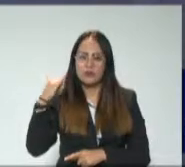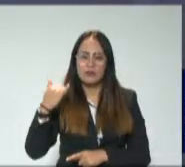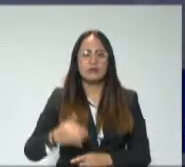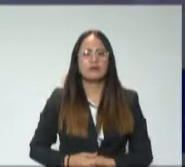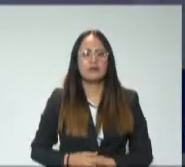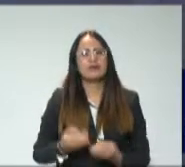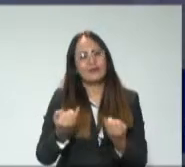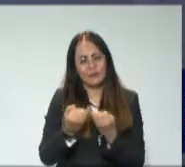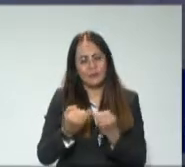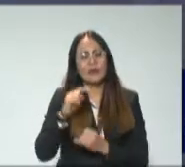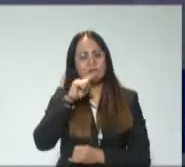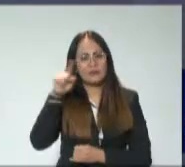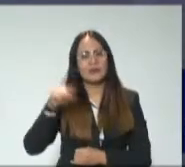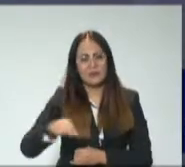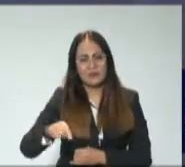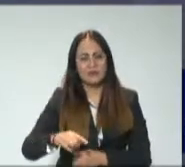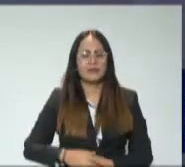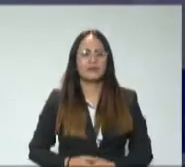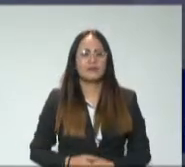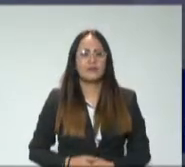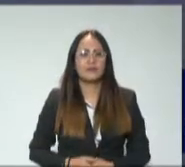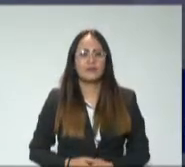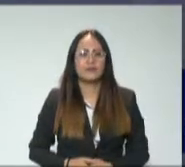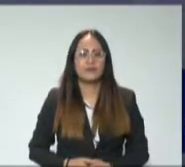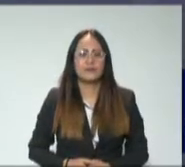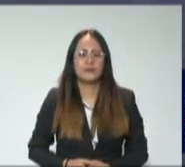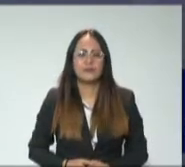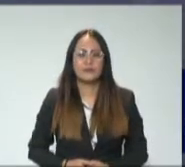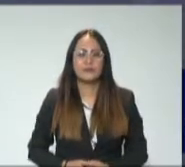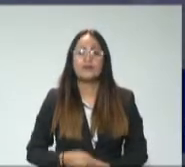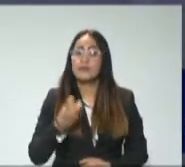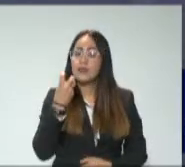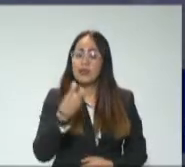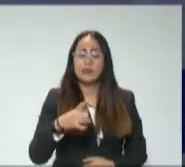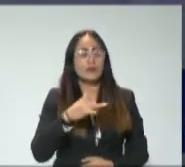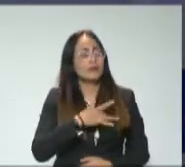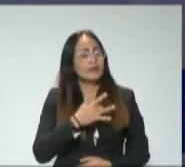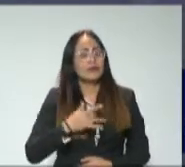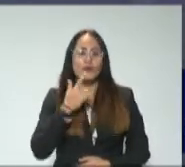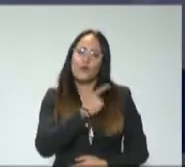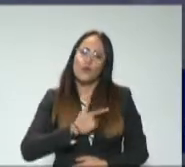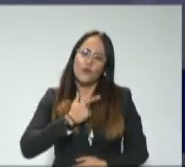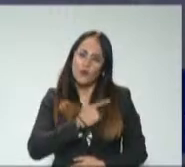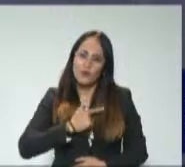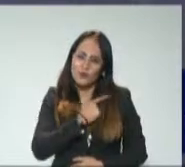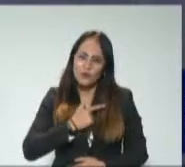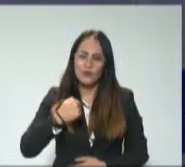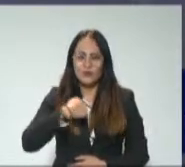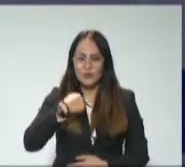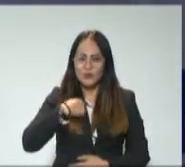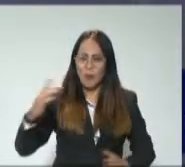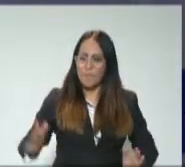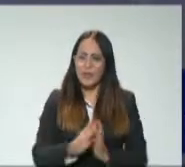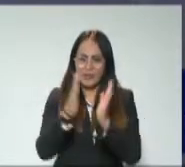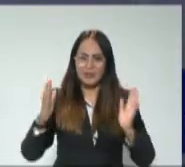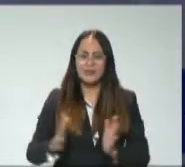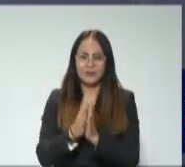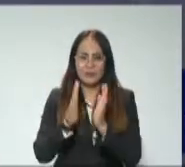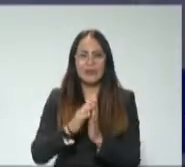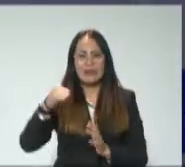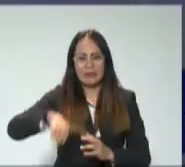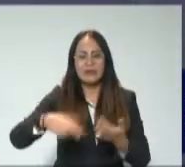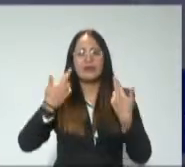supuesto Zacatecas es un gusto y un gran honor para mí participar en este evento en